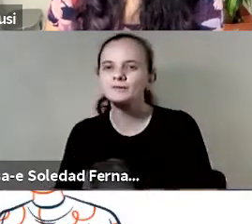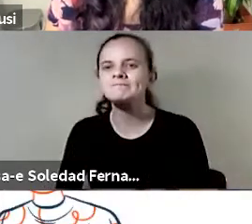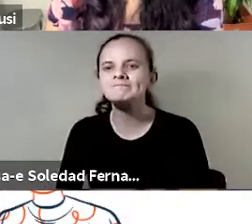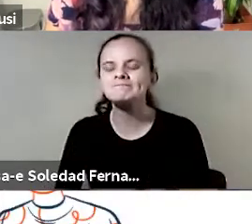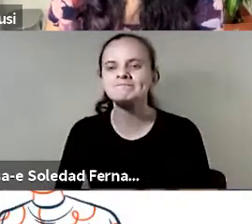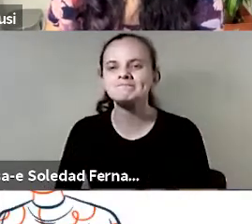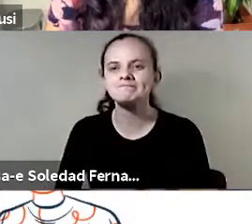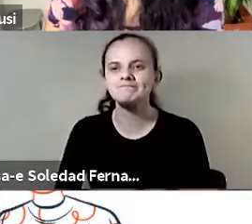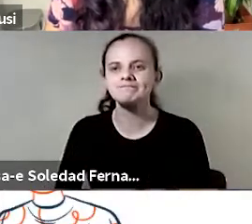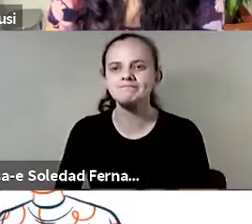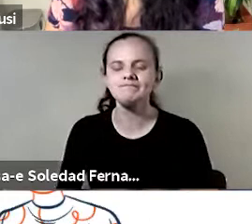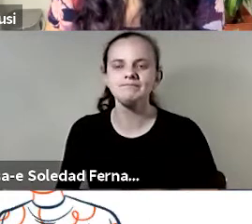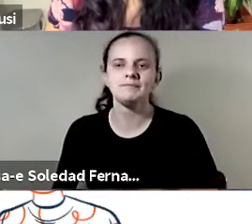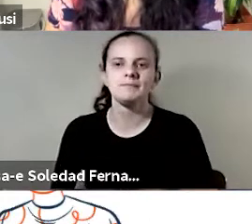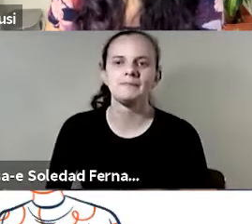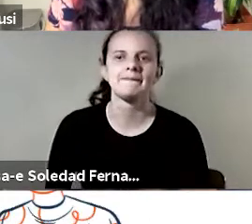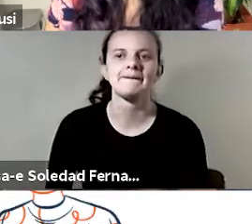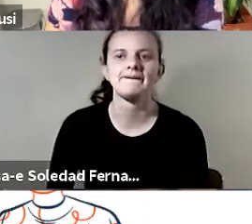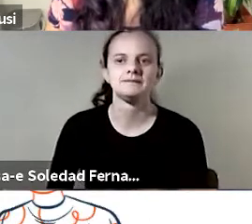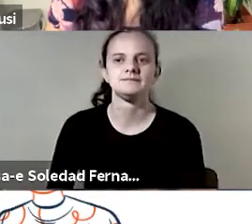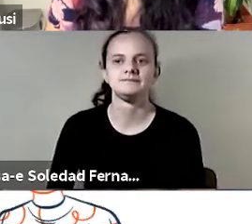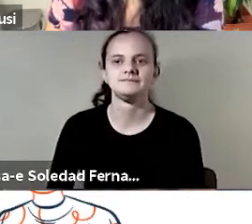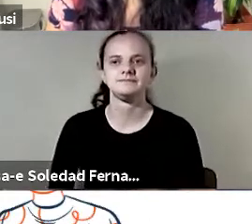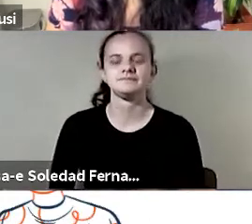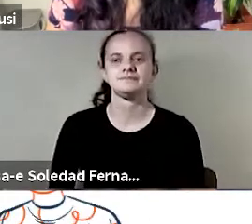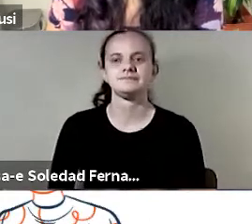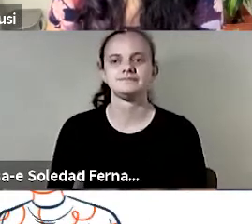Bueno, ¿quién la fundó? Igual quiero leer un comentario que hay.